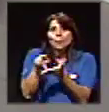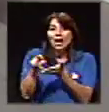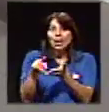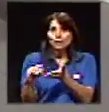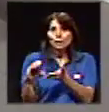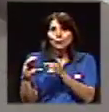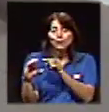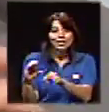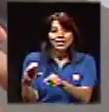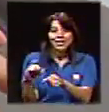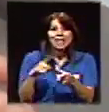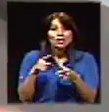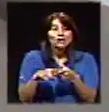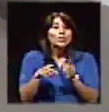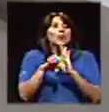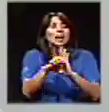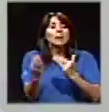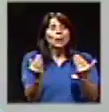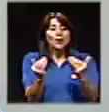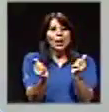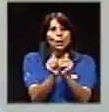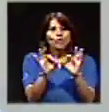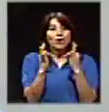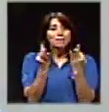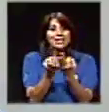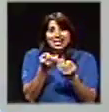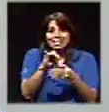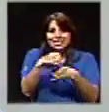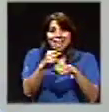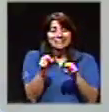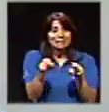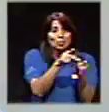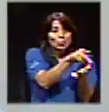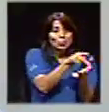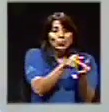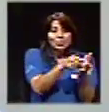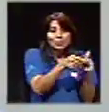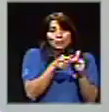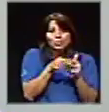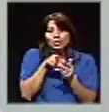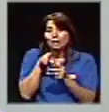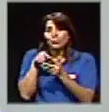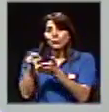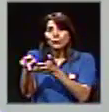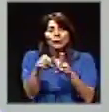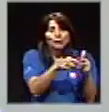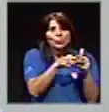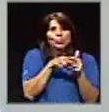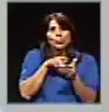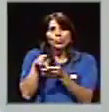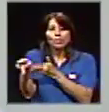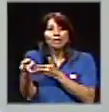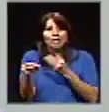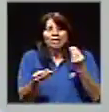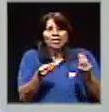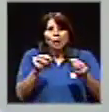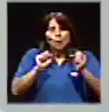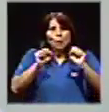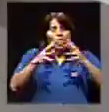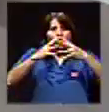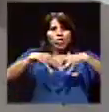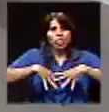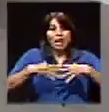Eso hace que explote el endeudamiento y por lo tanto la deuda pública. Y hoy en día está alrededor del 50% del PIB, pero cuando